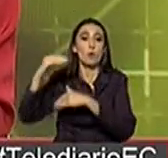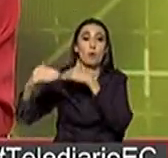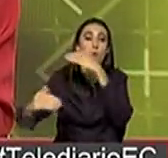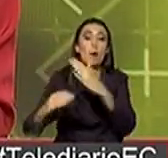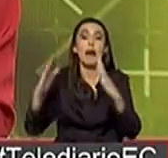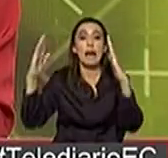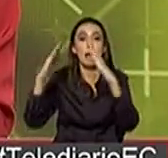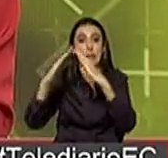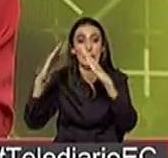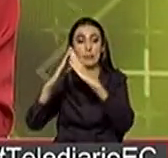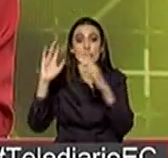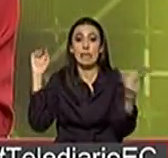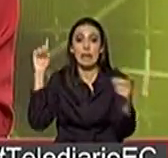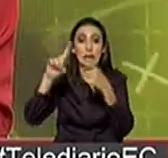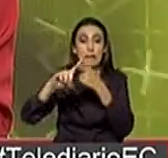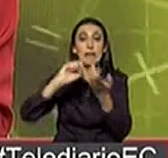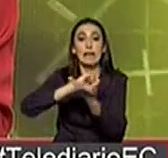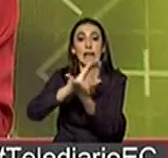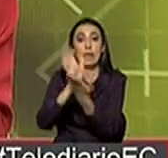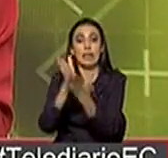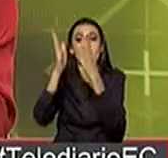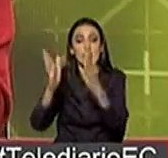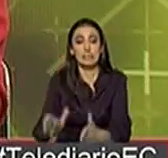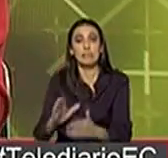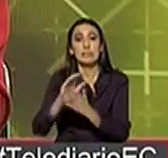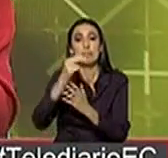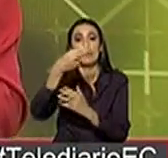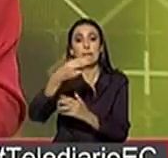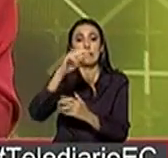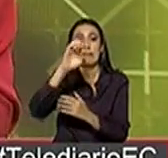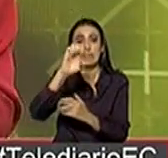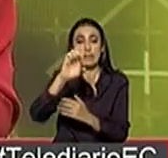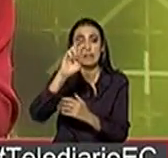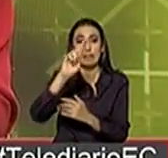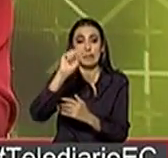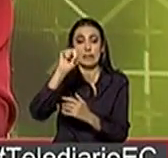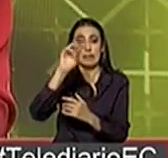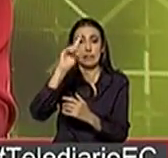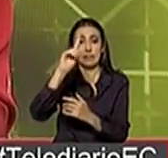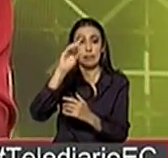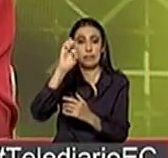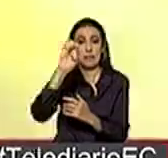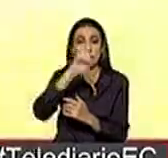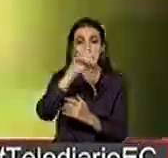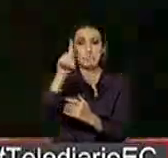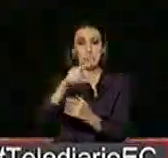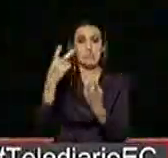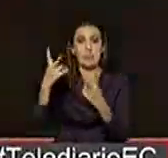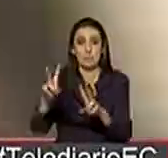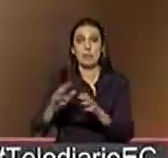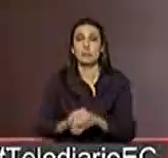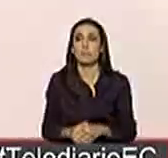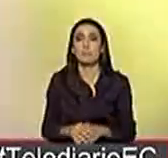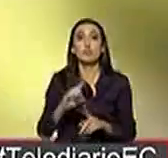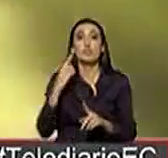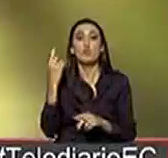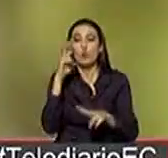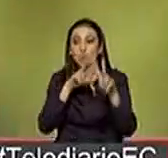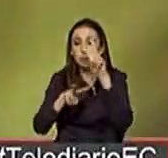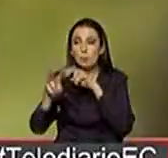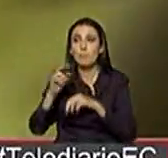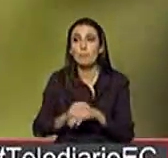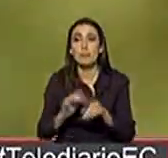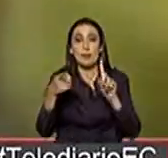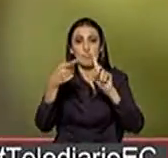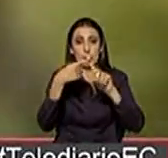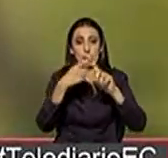vivienda del ex asambleísta virgilio hernández de inmediato tenemos un informe el allanamiento en la